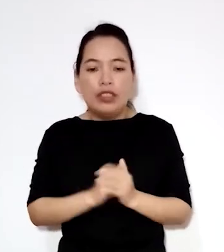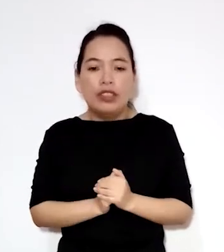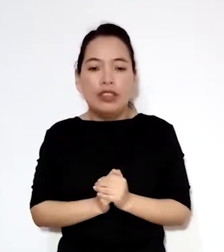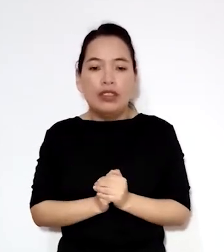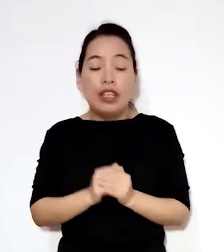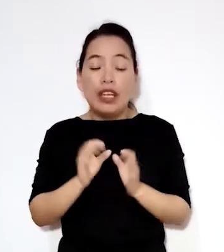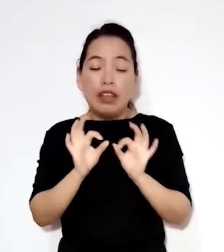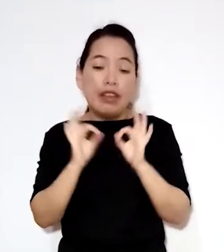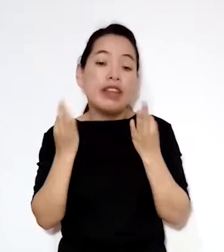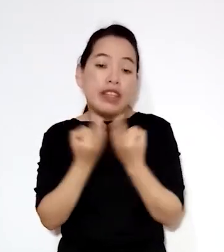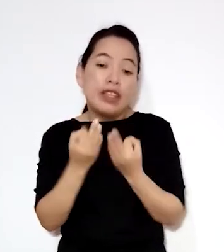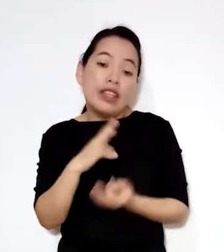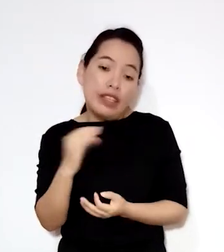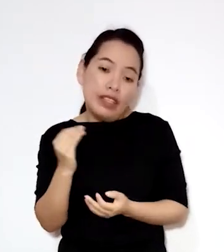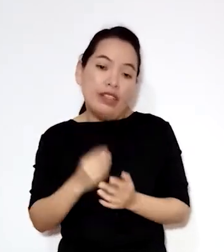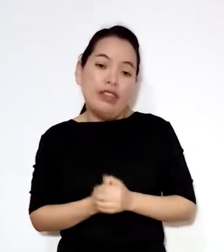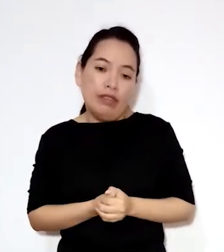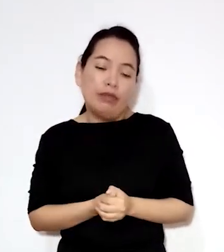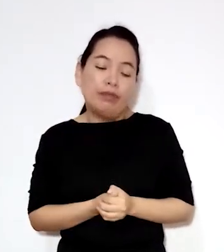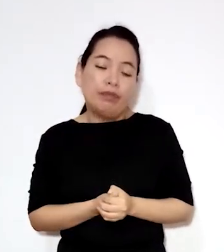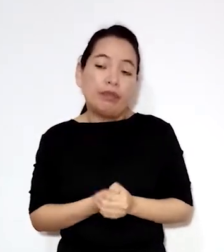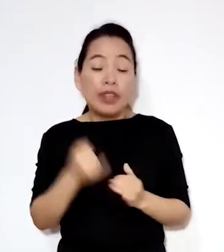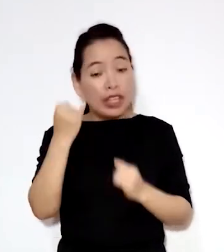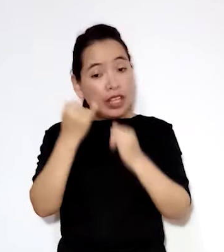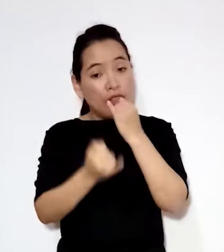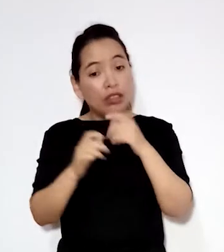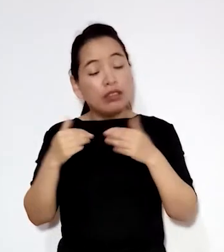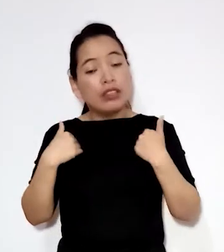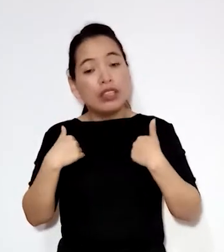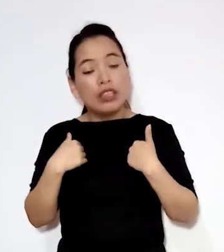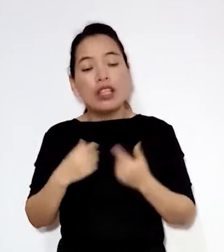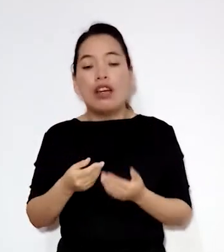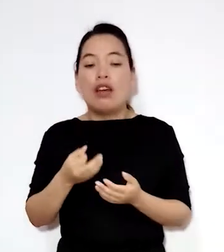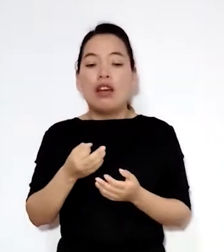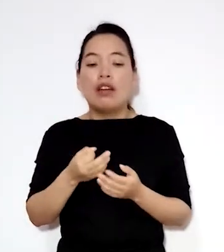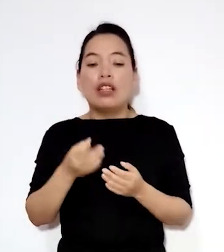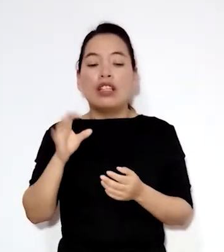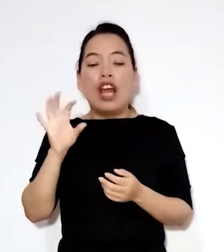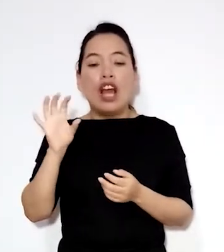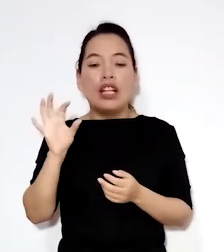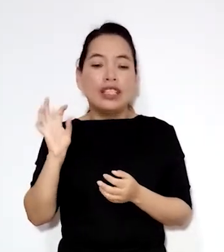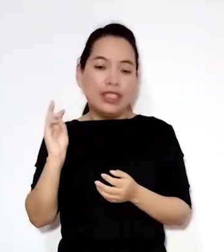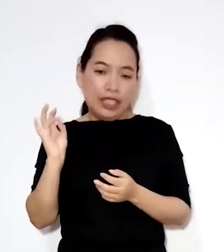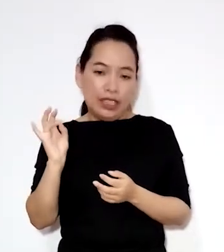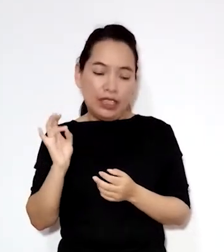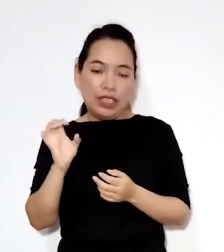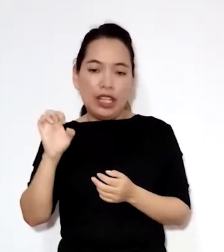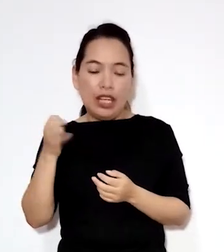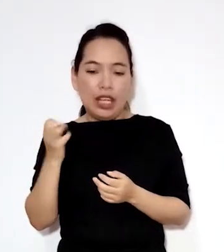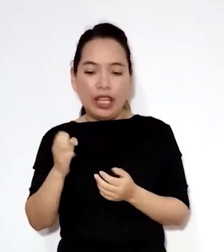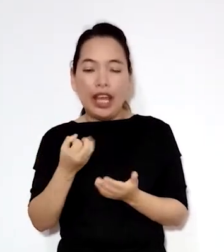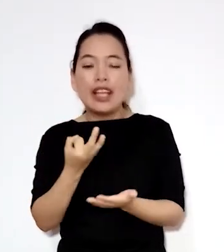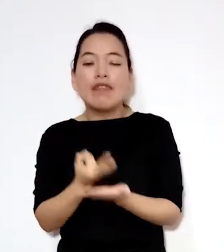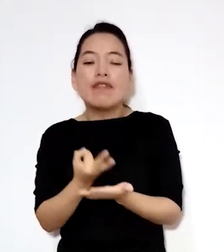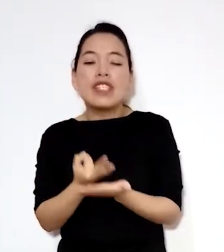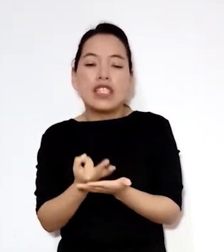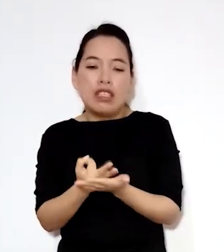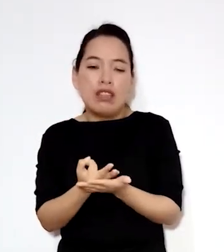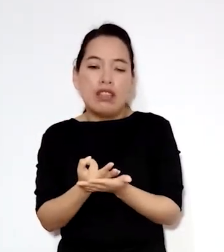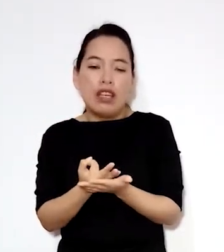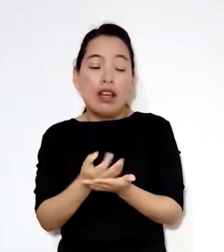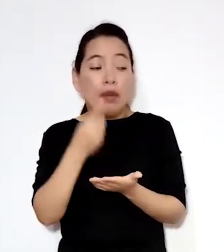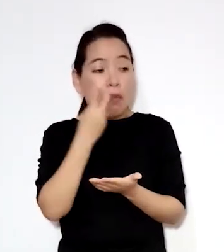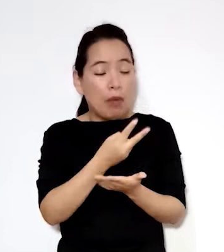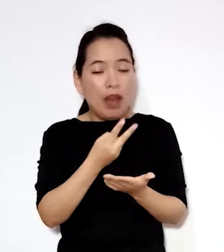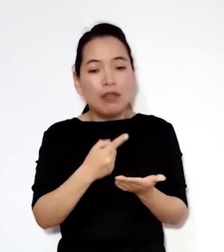eje que falta todavía realmente mucho más atención y abrir la posibilidad de participación plena también